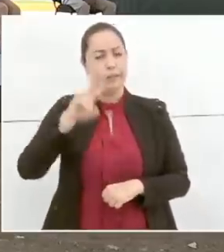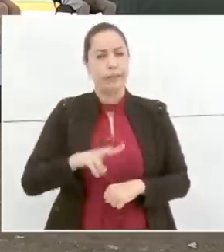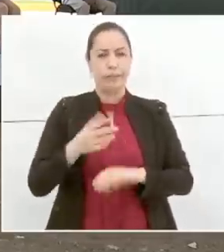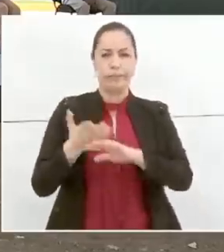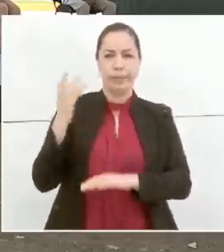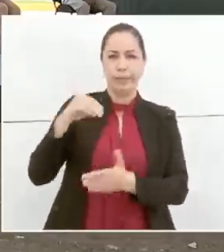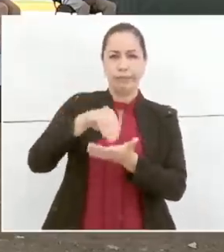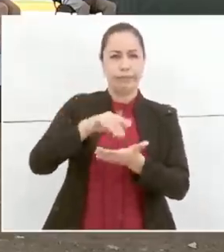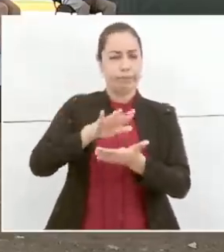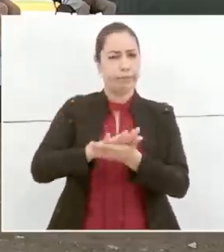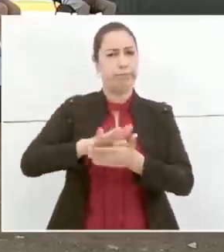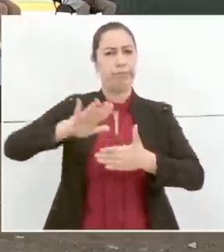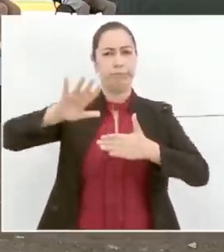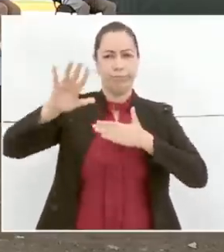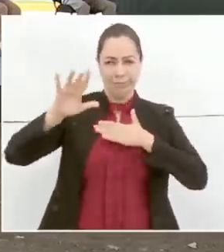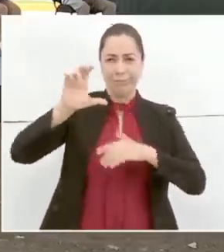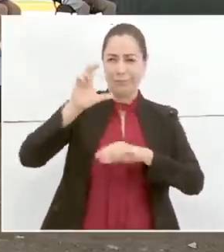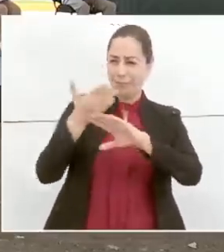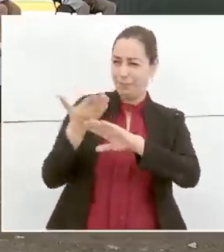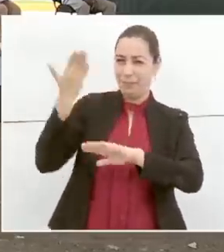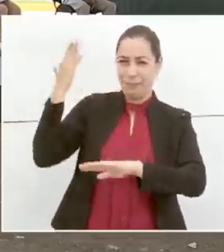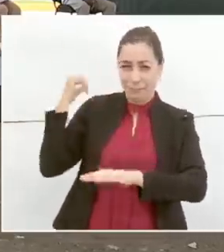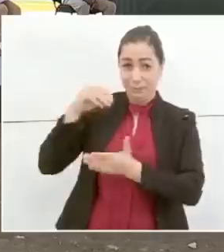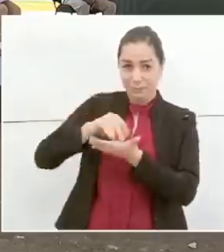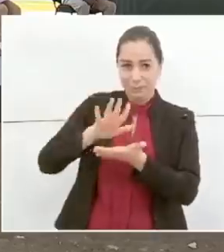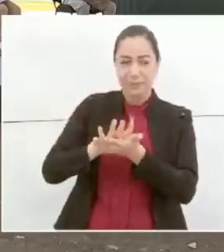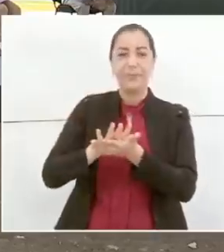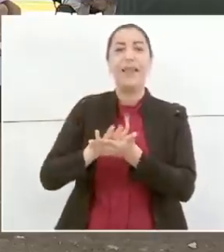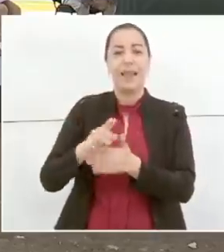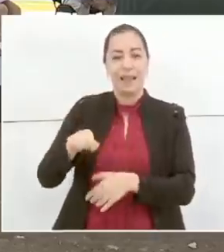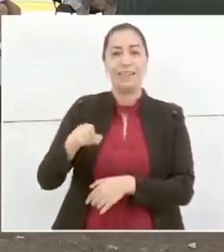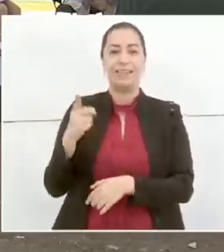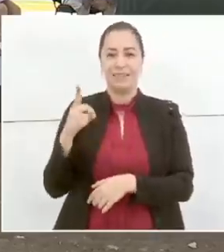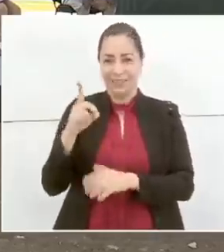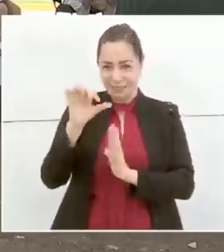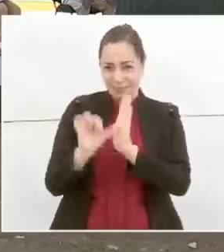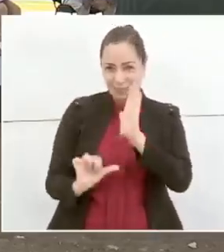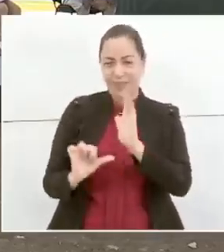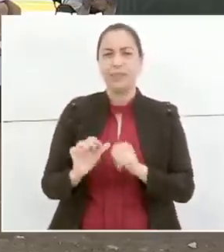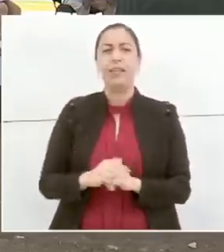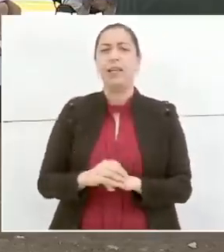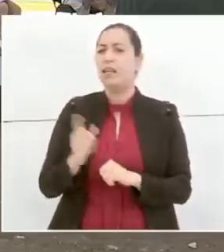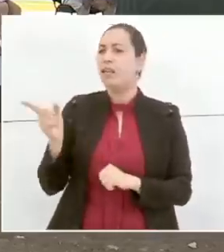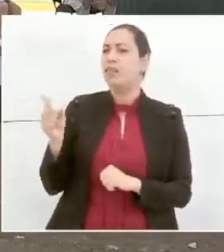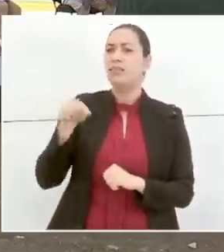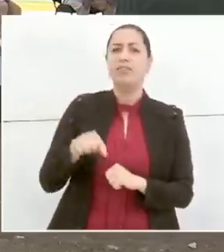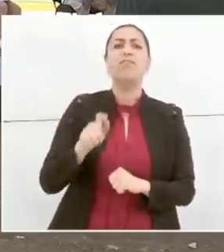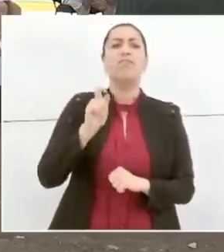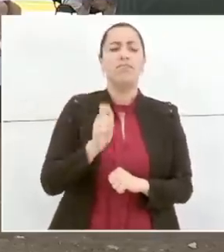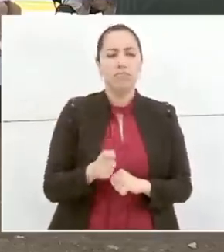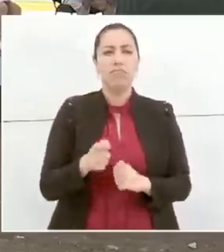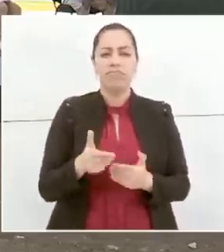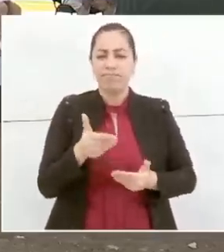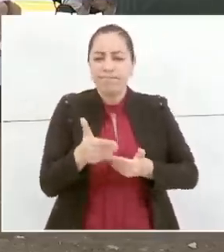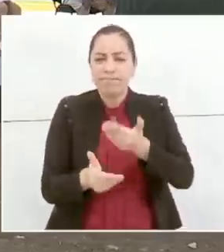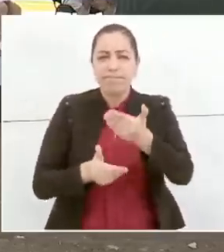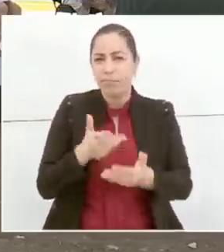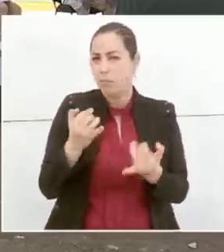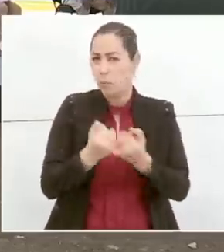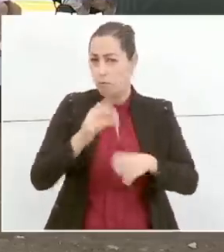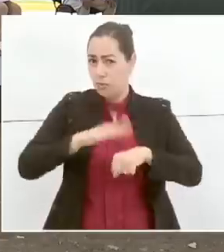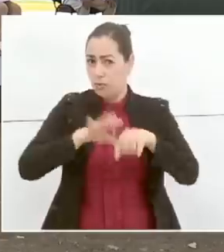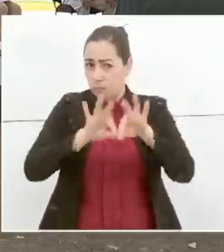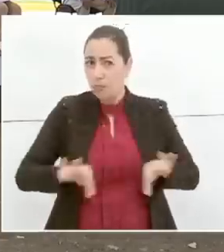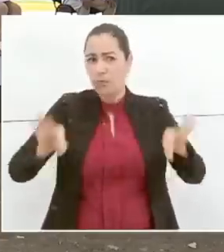compromiso. Cuando en diciembre vino usted y echó a andar una obra fundamental para el presente y futuro de Mazatlán,